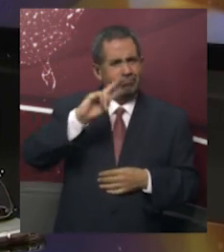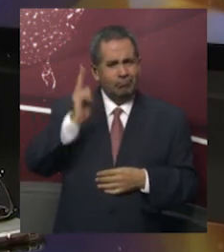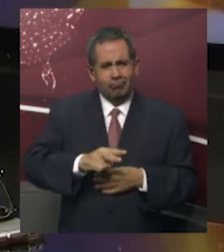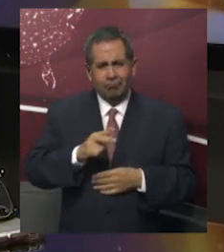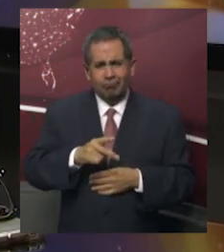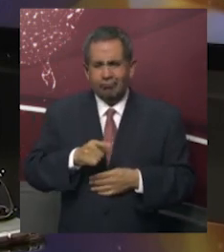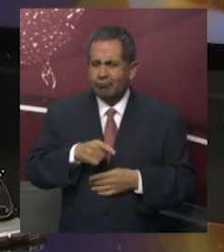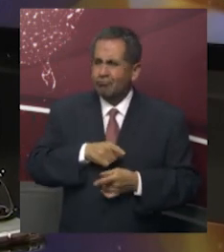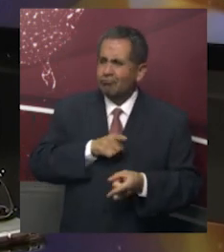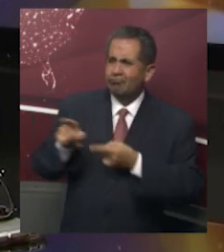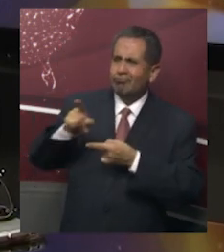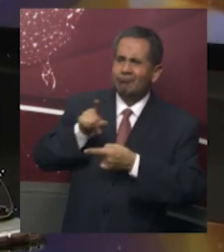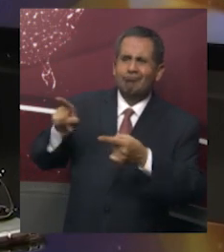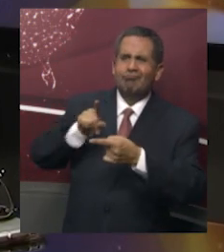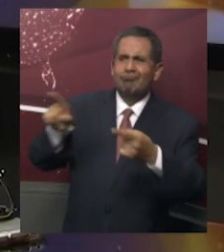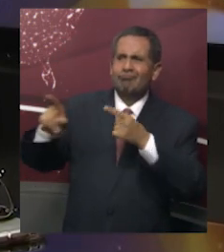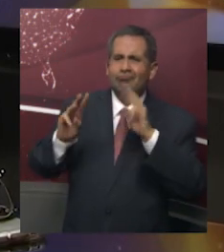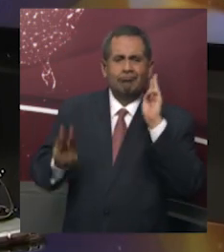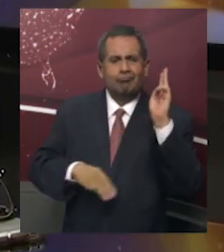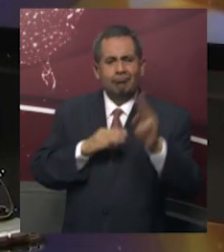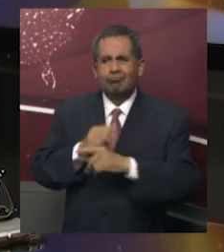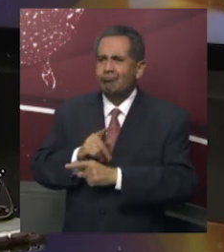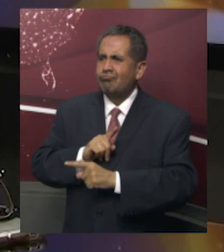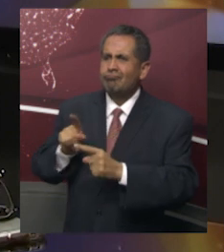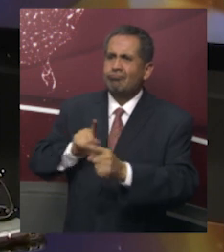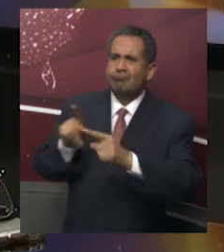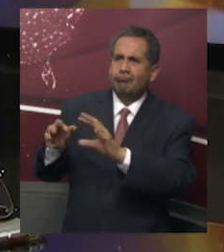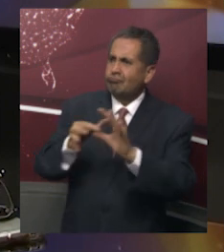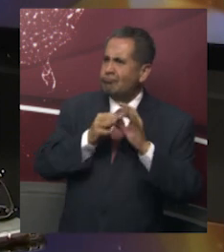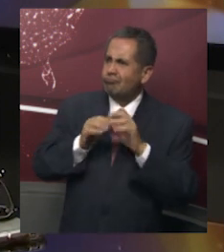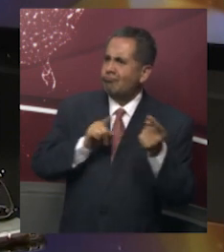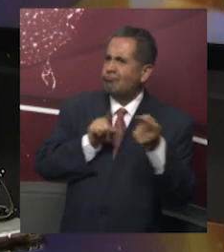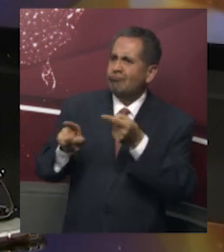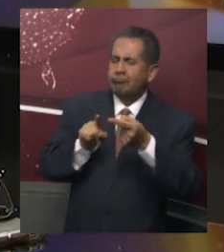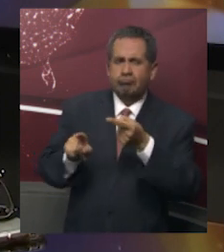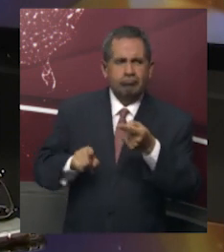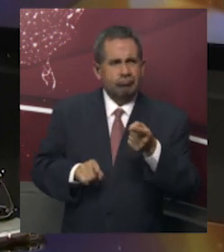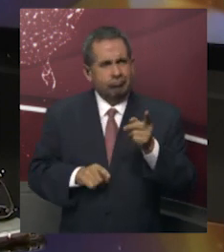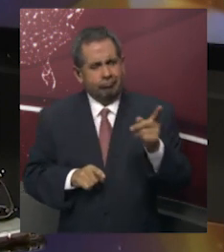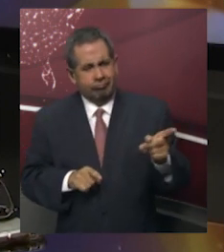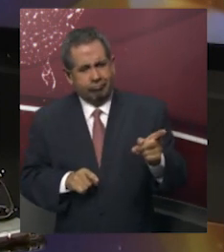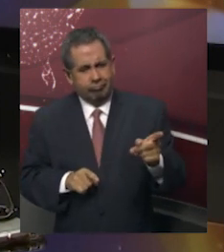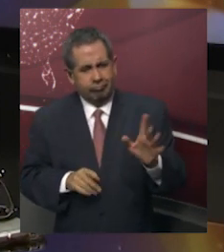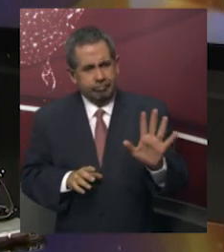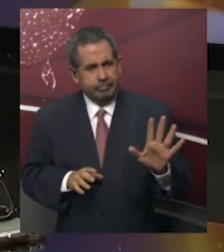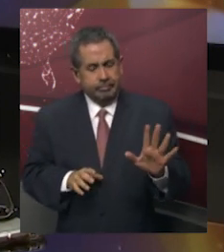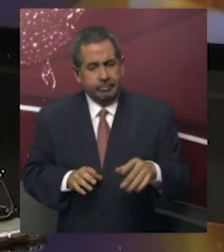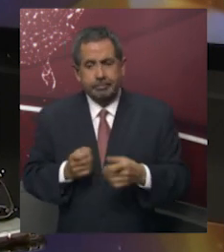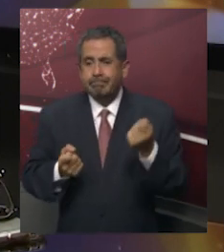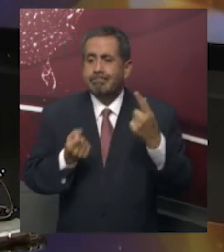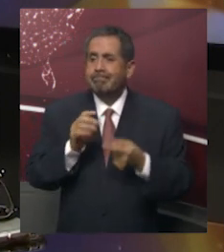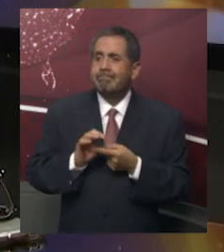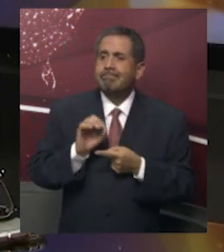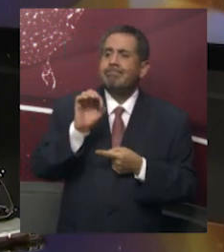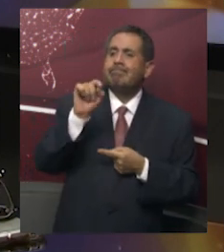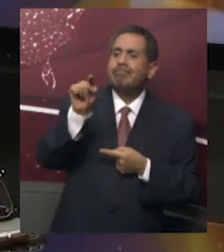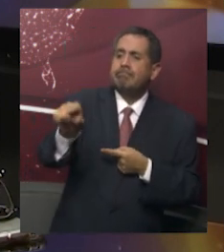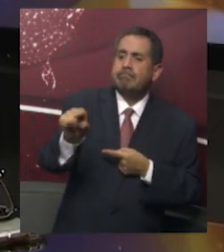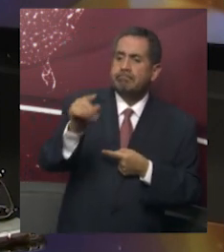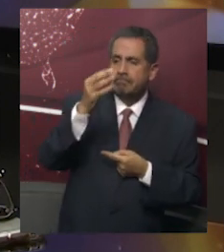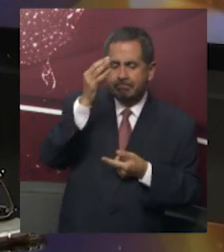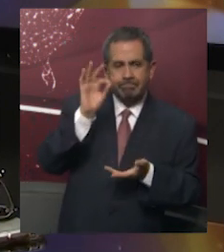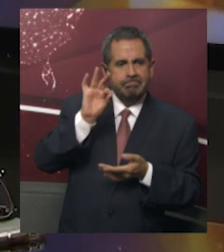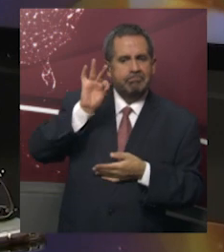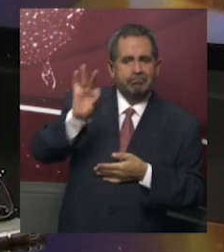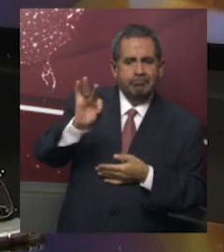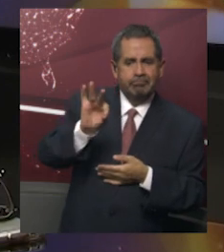literalmente despotricando en contra del multilateralismo, encuentra tierra fértil en aquellos lugares donde